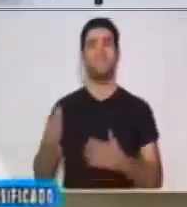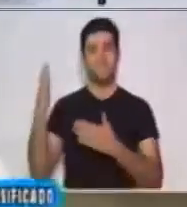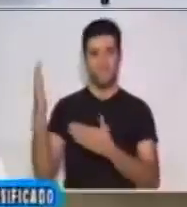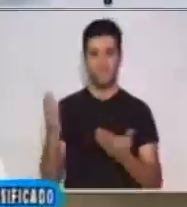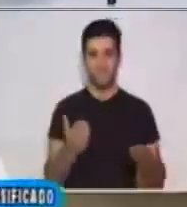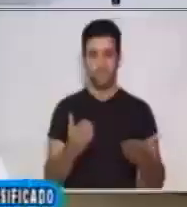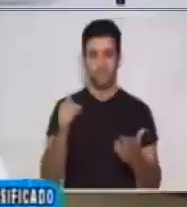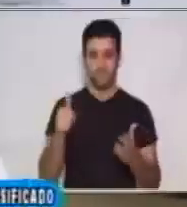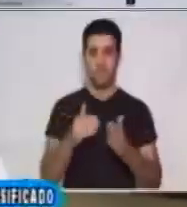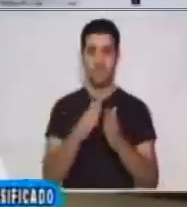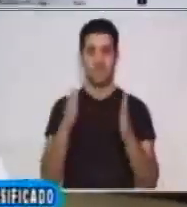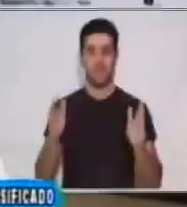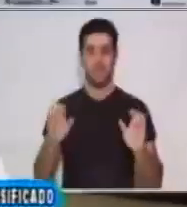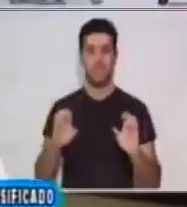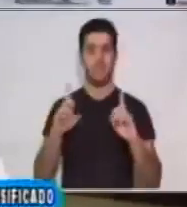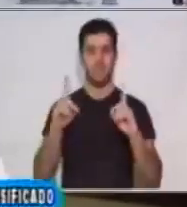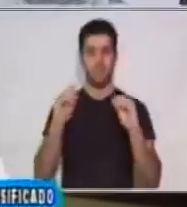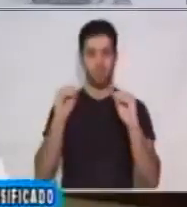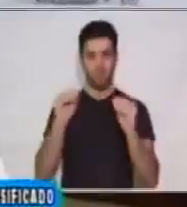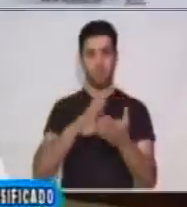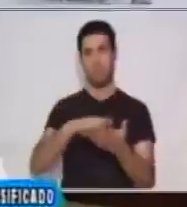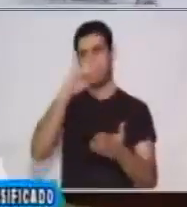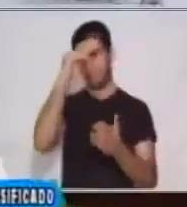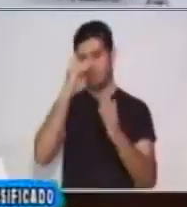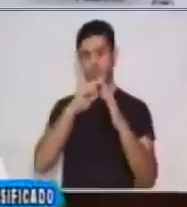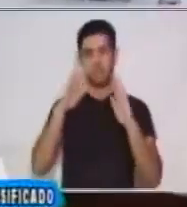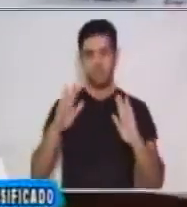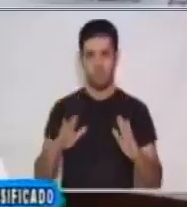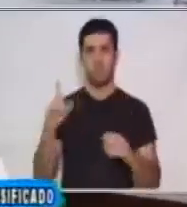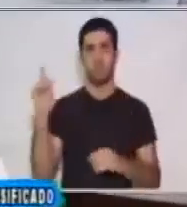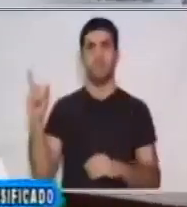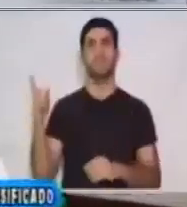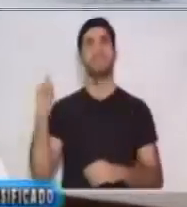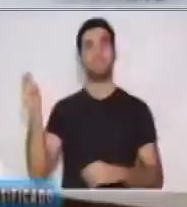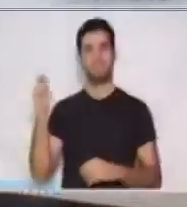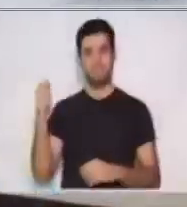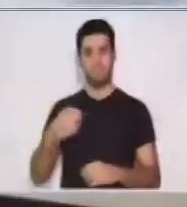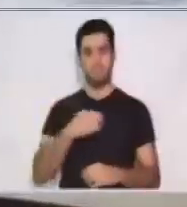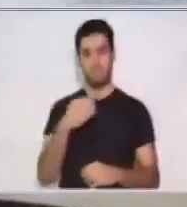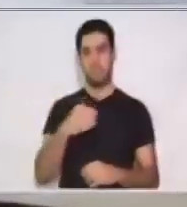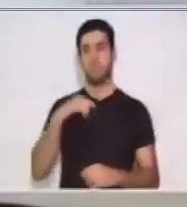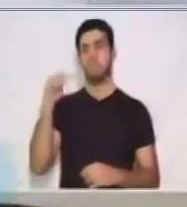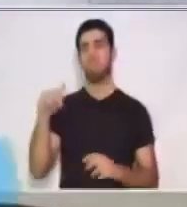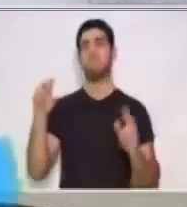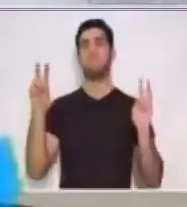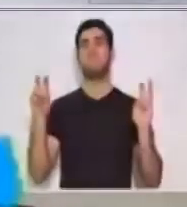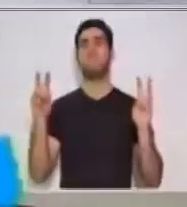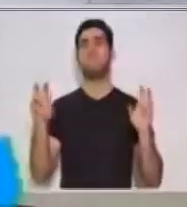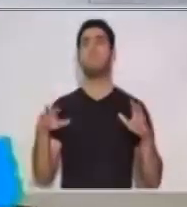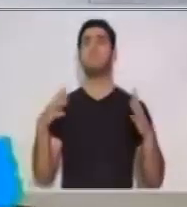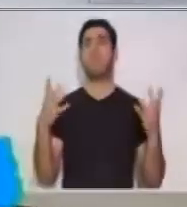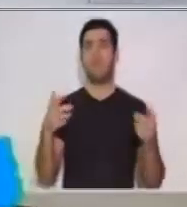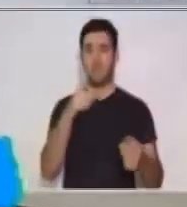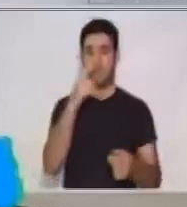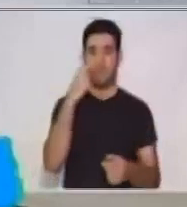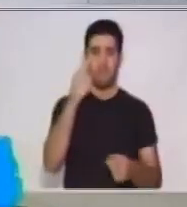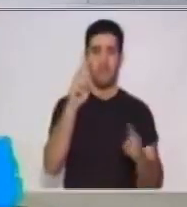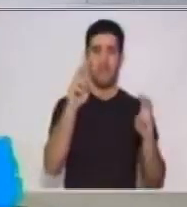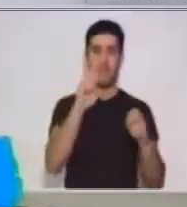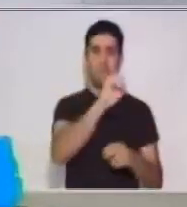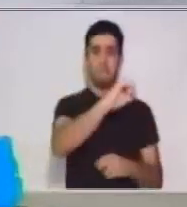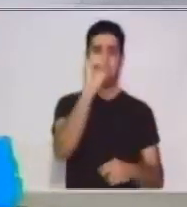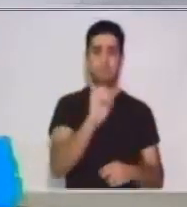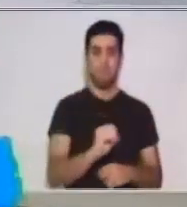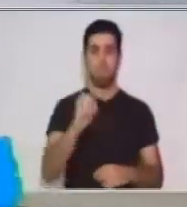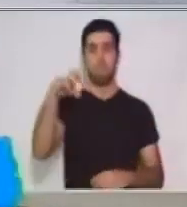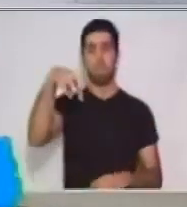Bienvenido a este espacio educativo Aprendo en Casa. Soy Marina Palala y en esta oportunidad desarrollaré el tema de porcentajes del área